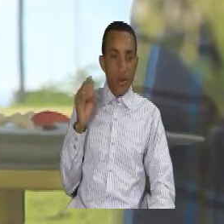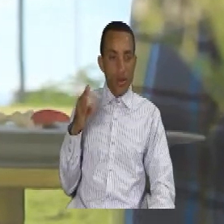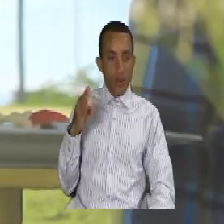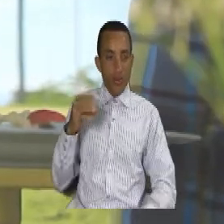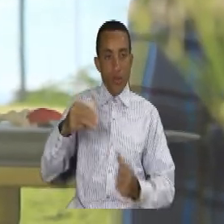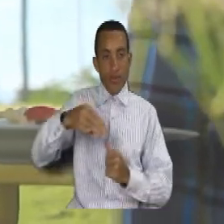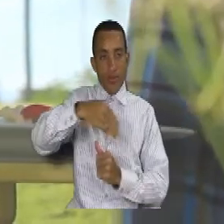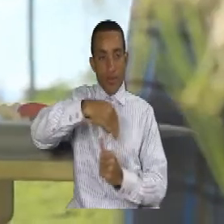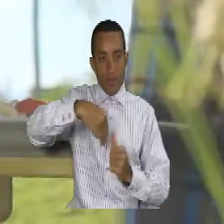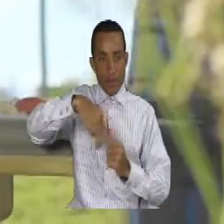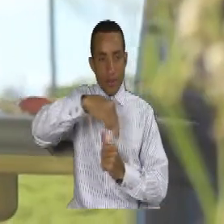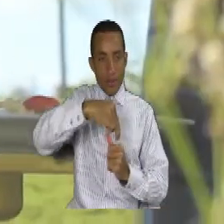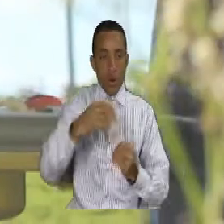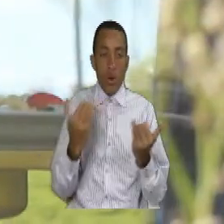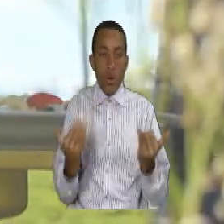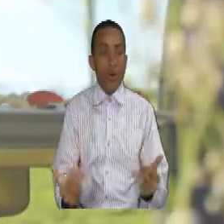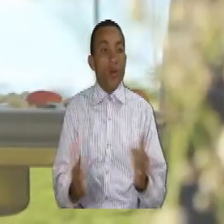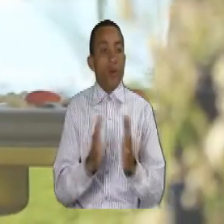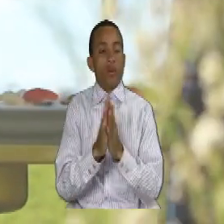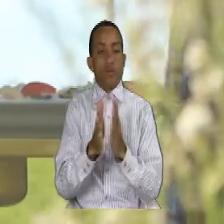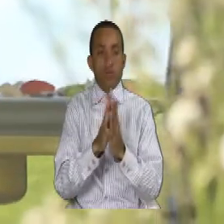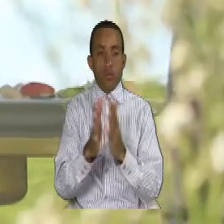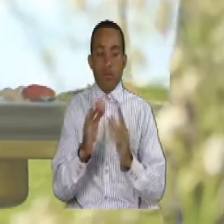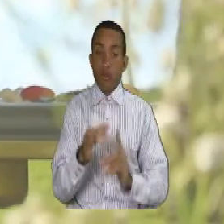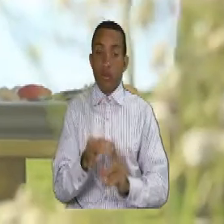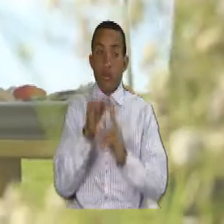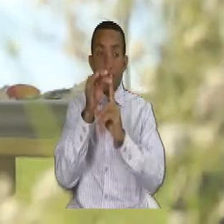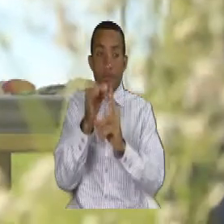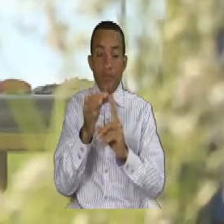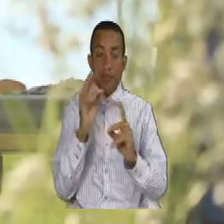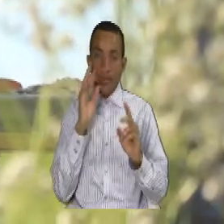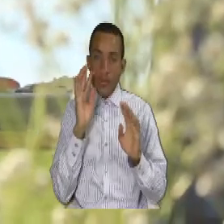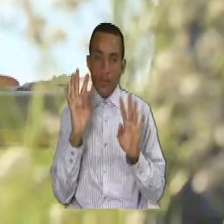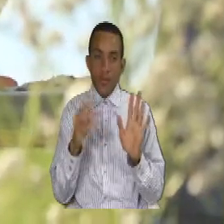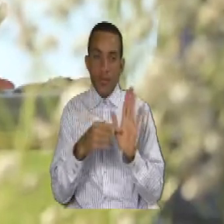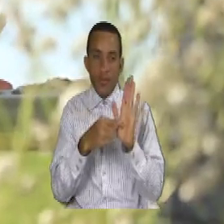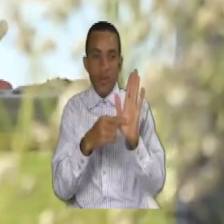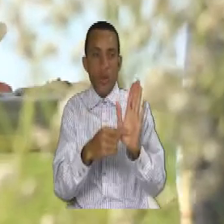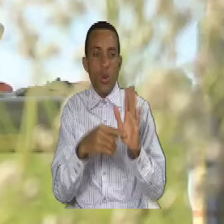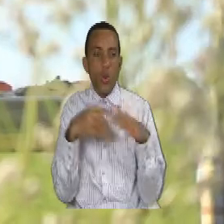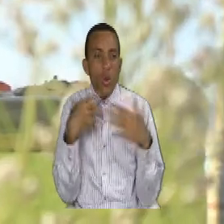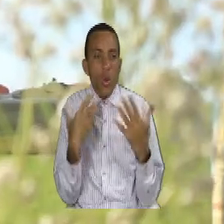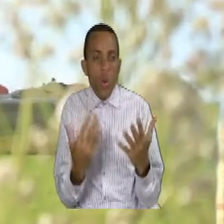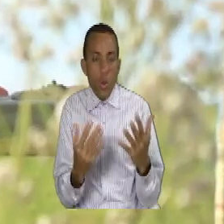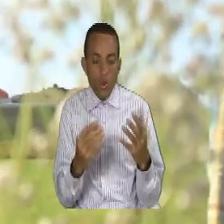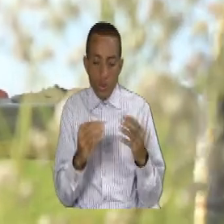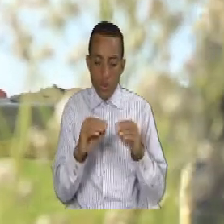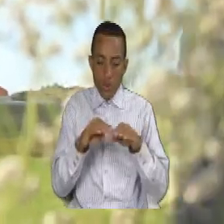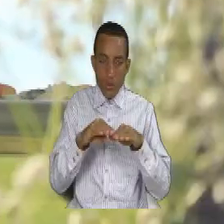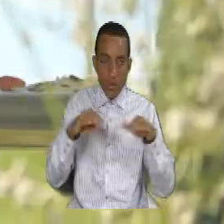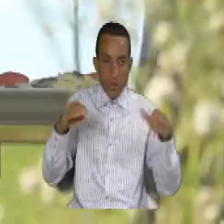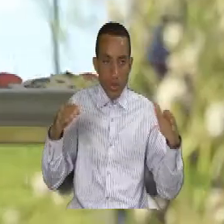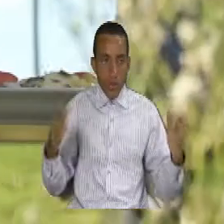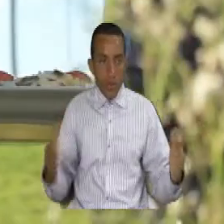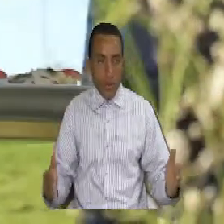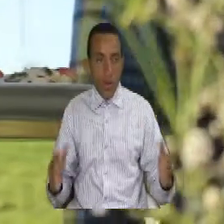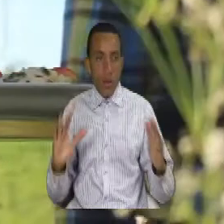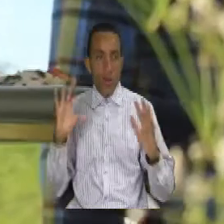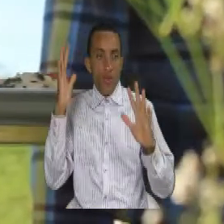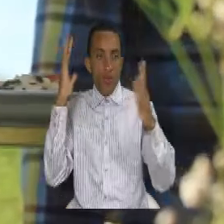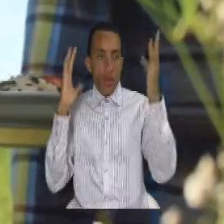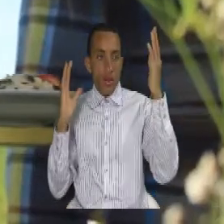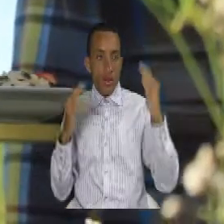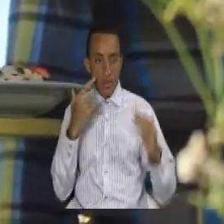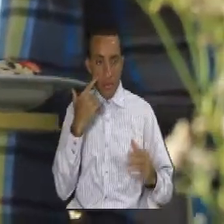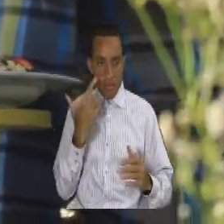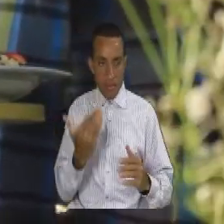un programa muy especial porque le vamos a enseñar a nuestros televidentes cómo se arma una mesa para una fiesta. Esta vez vamos a